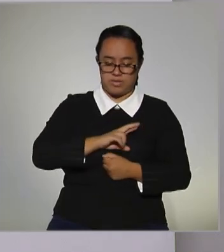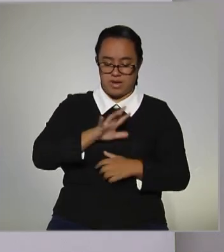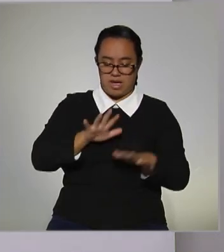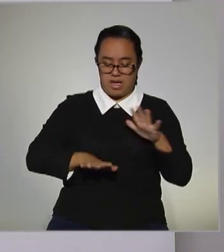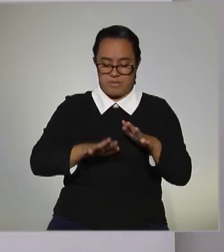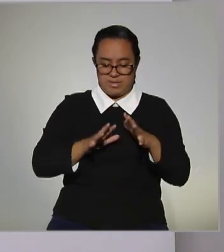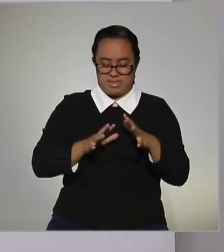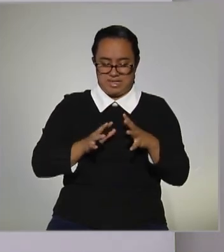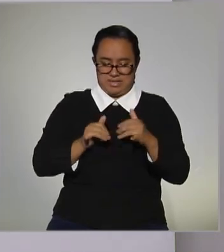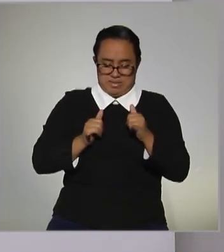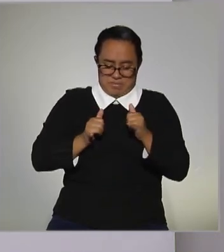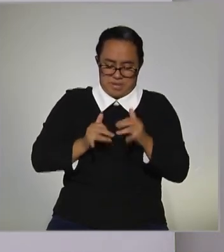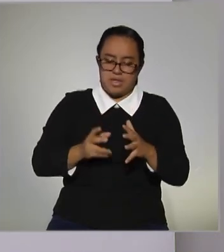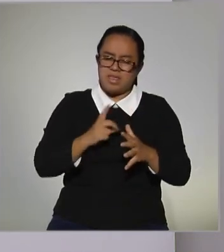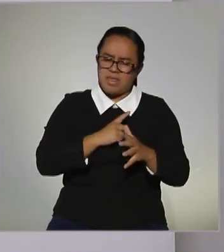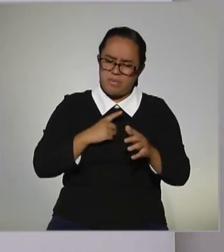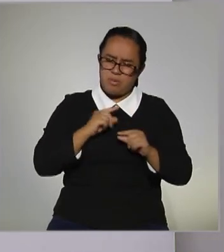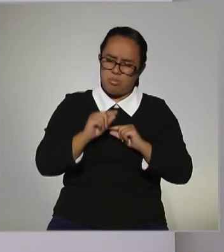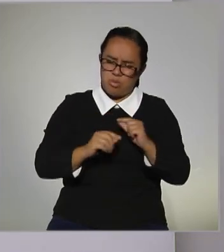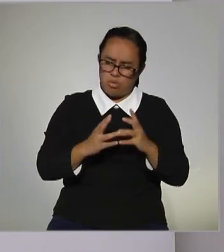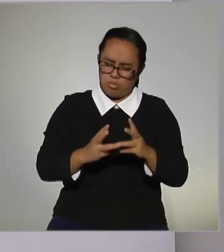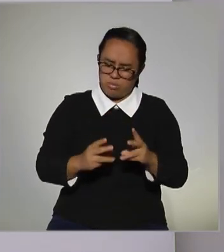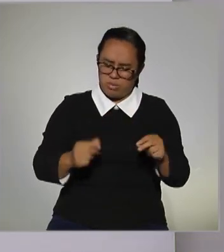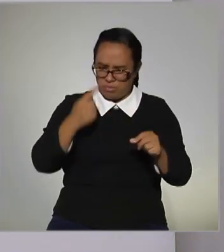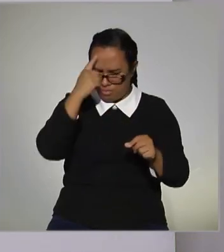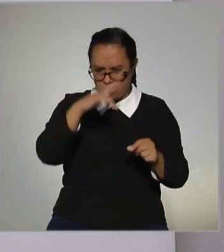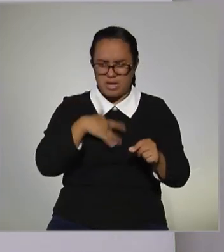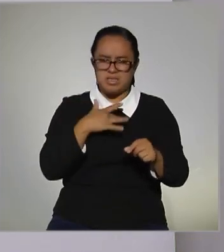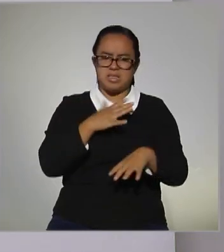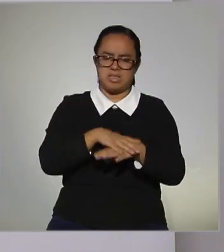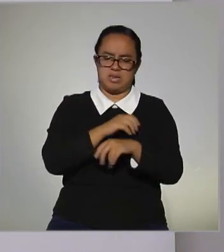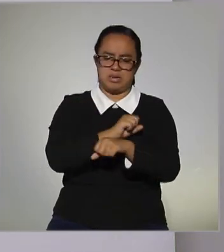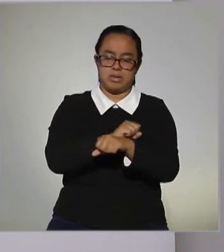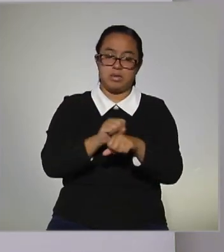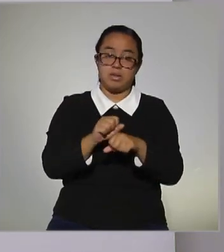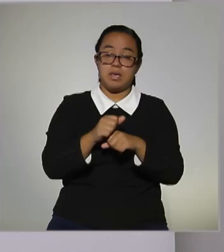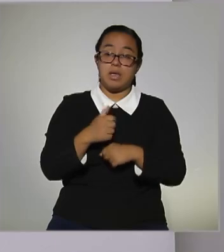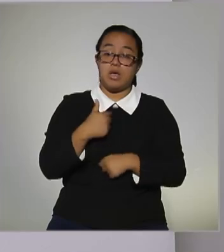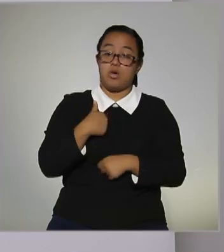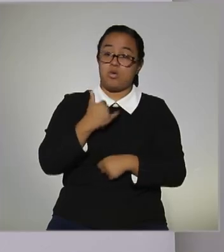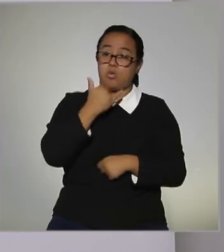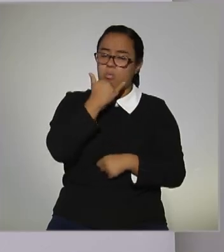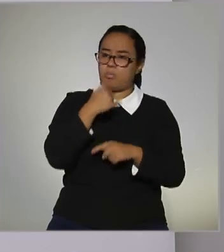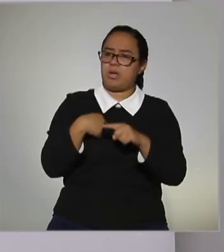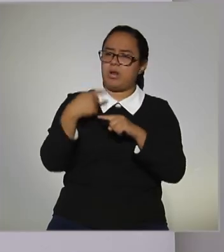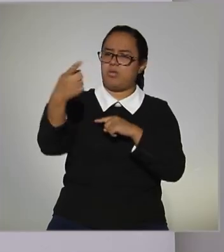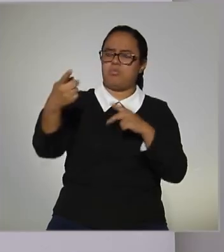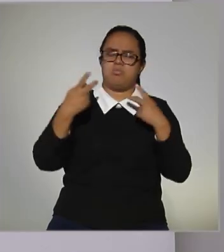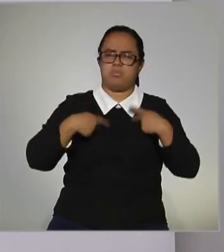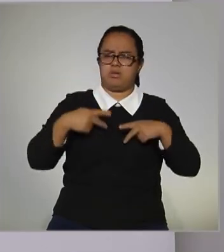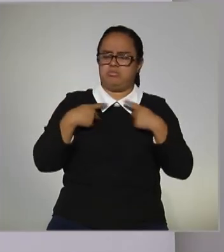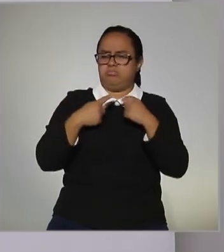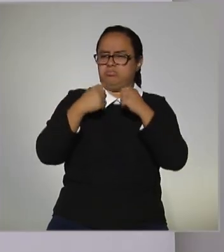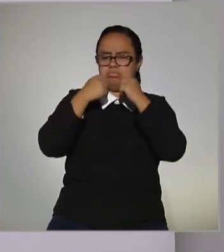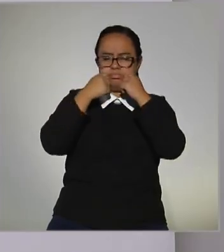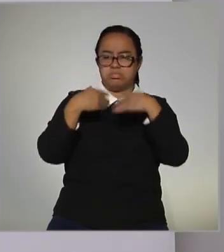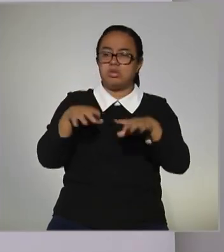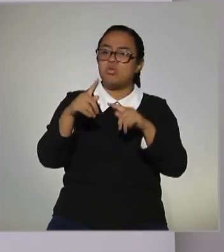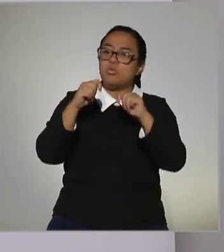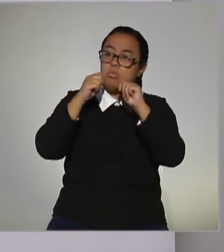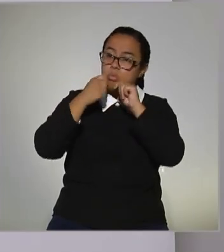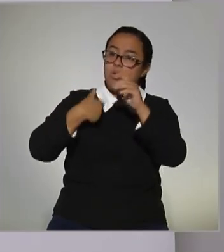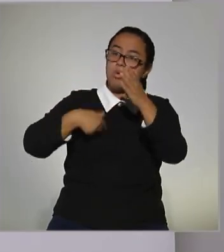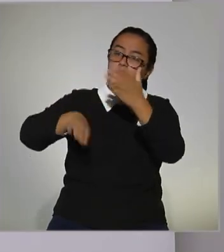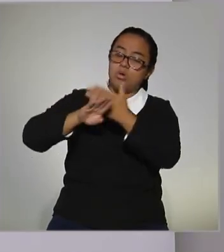hay que irse livianos de esta vida, ¿no? Entonces, el perdón que tú le puedes hacer a la persona que tú quieras, ¿no? Por el daño que te